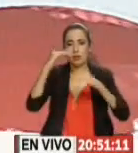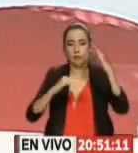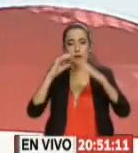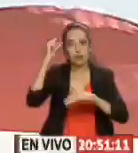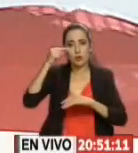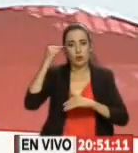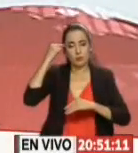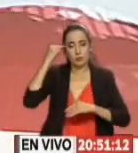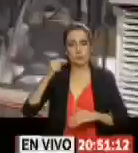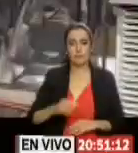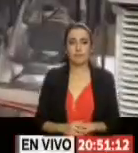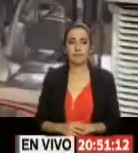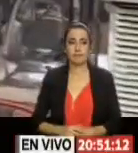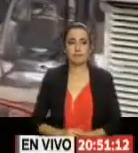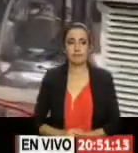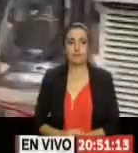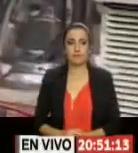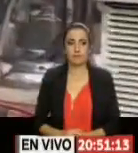al país.